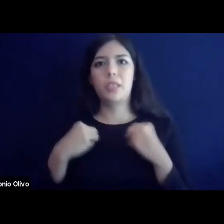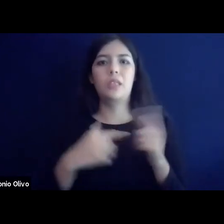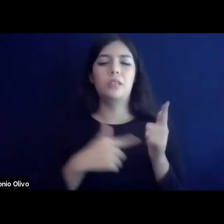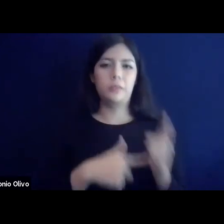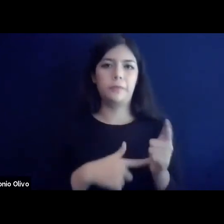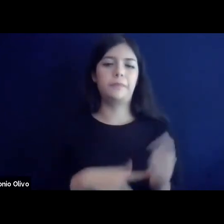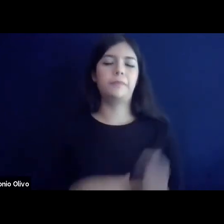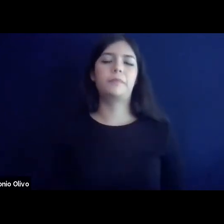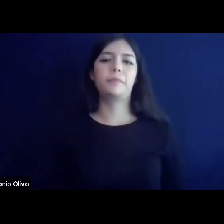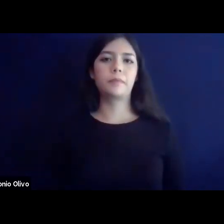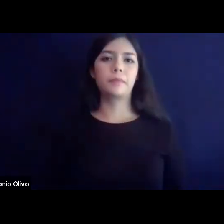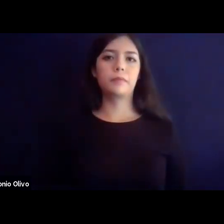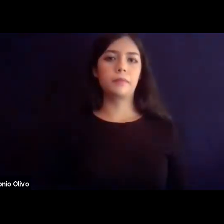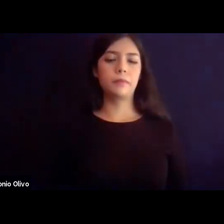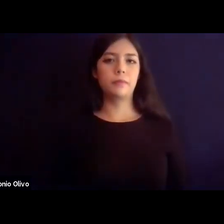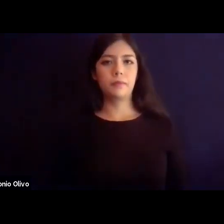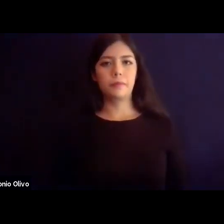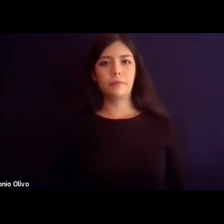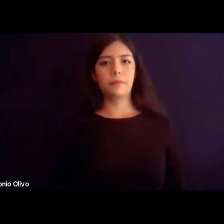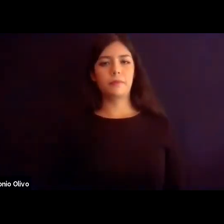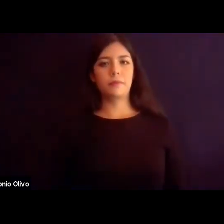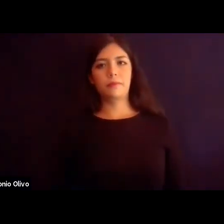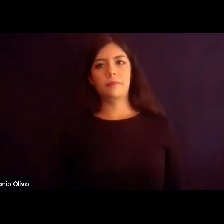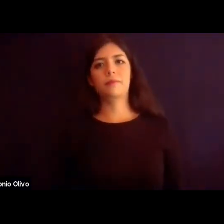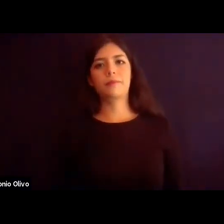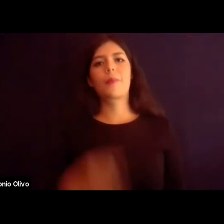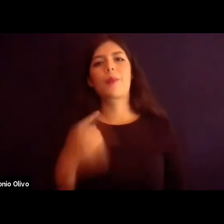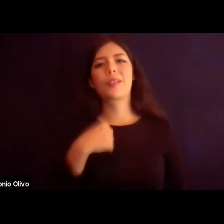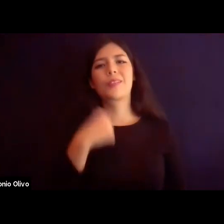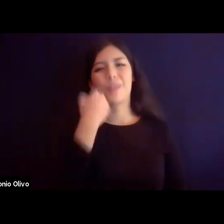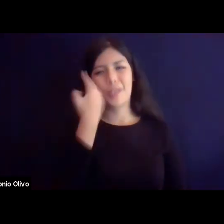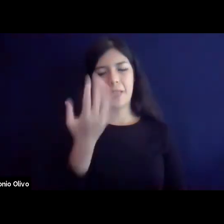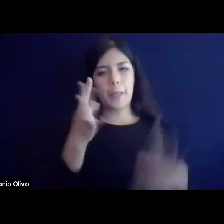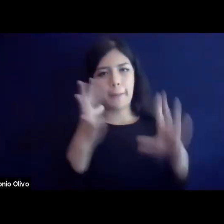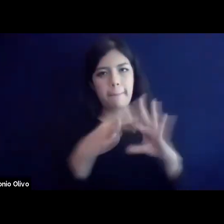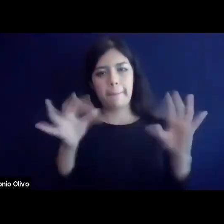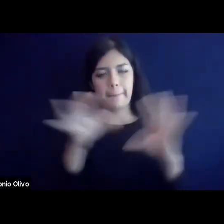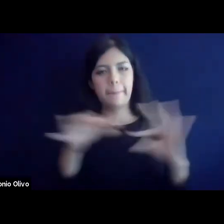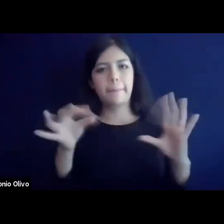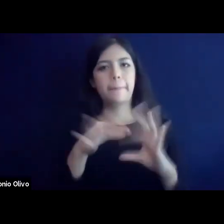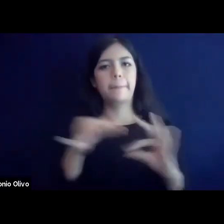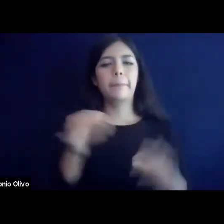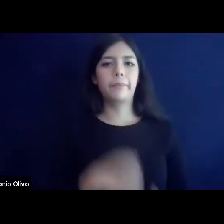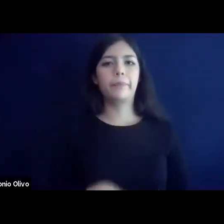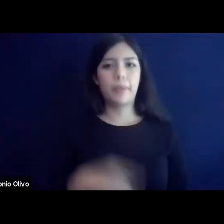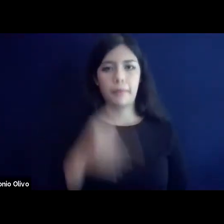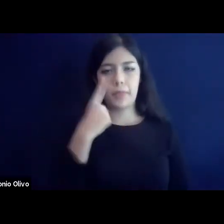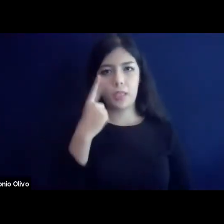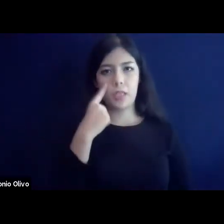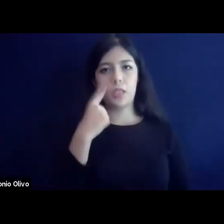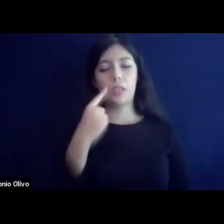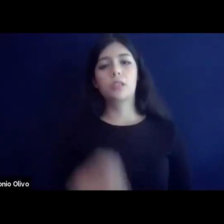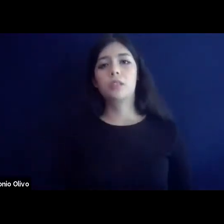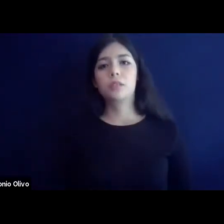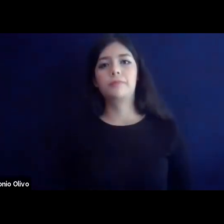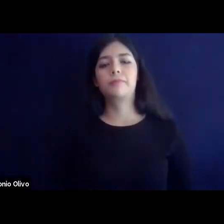Una de las cosas, bueno, lo voy a explicar como lo explicó la psiconeuróloga, ¿no? Porque, bueno, yo no fui